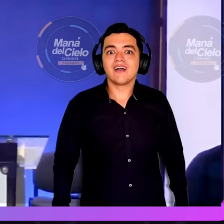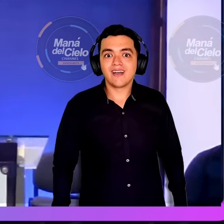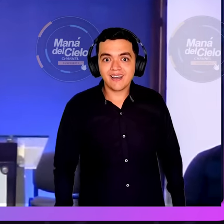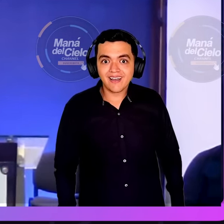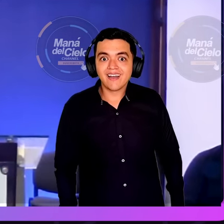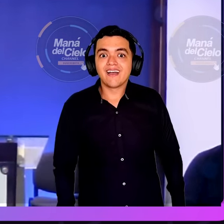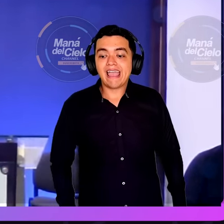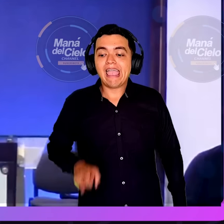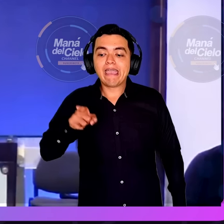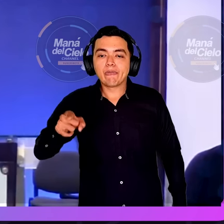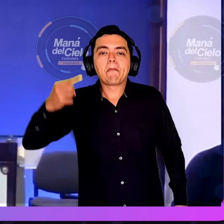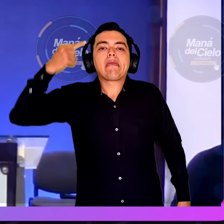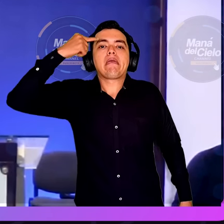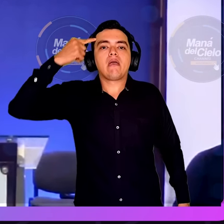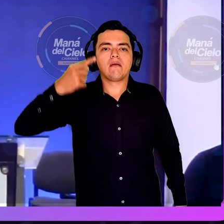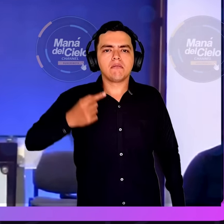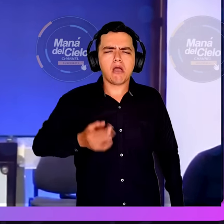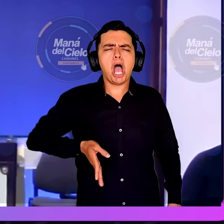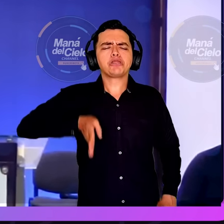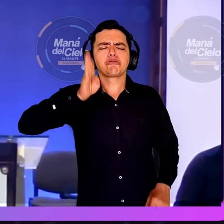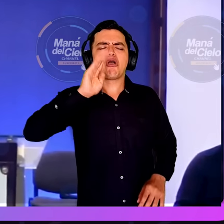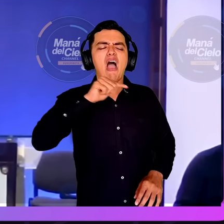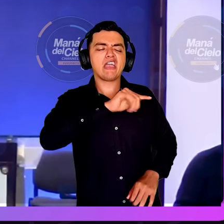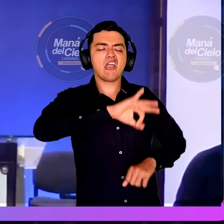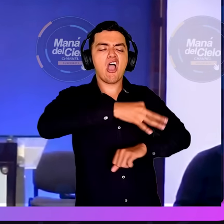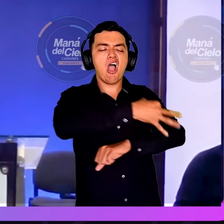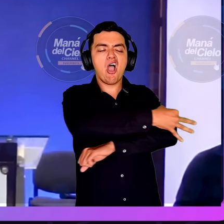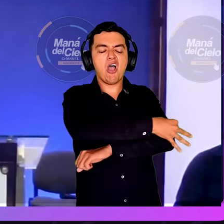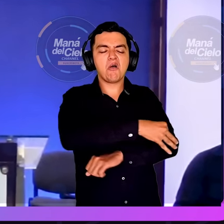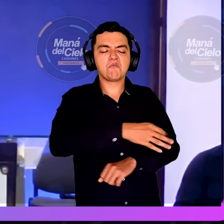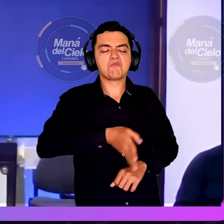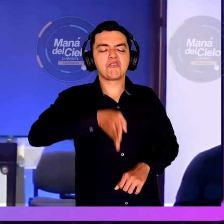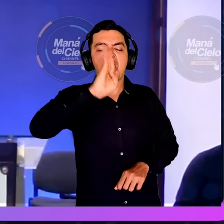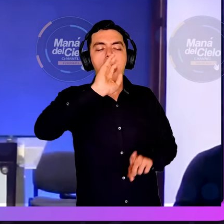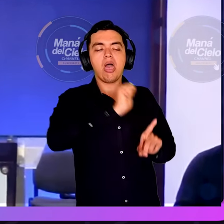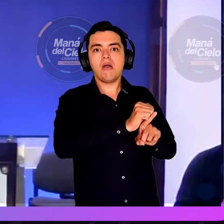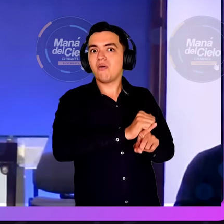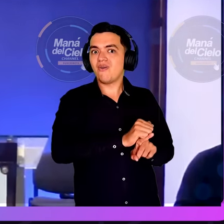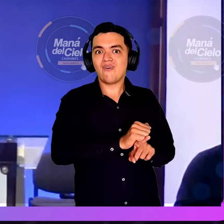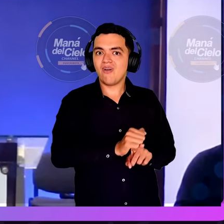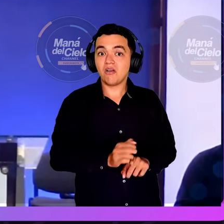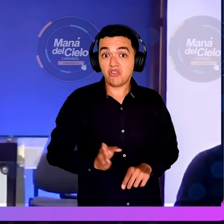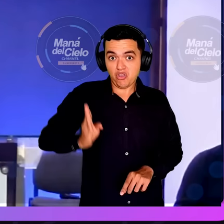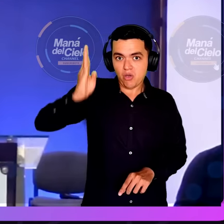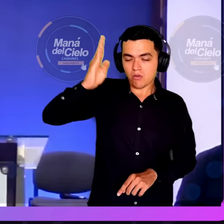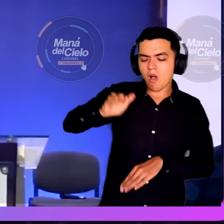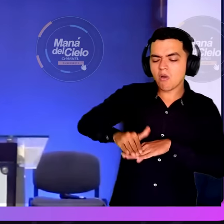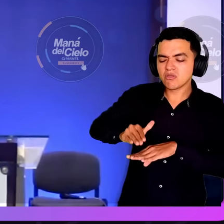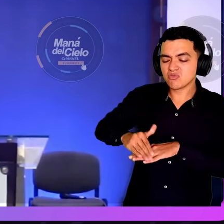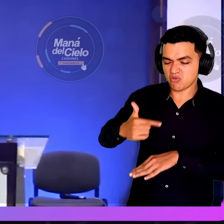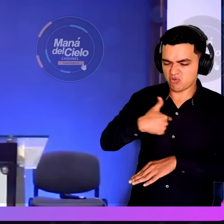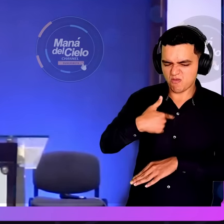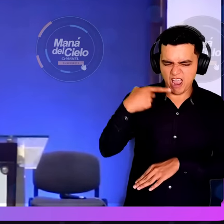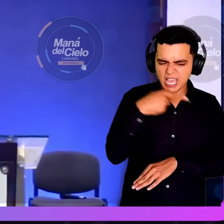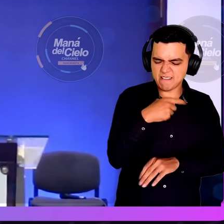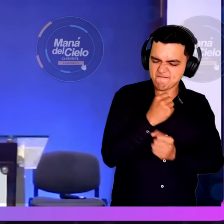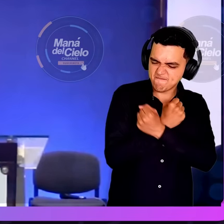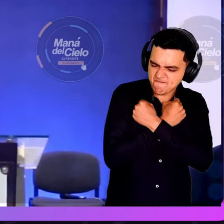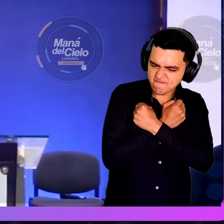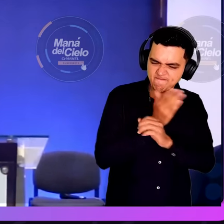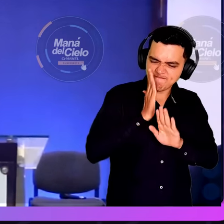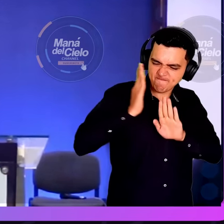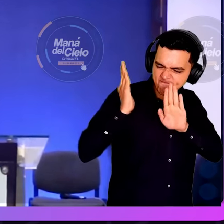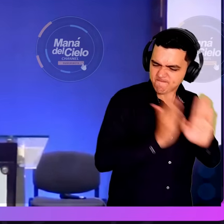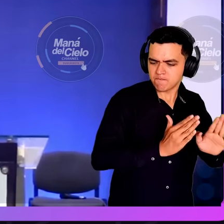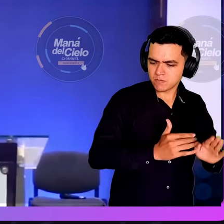lo escucho. ¡Ah, qué belleza! A ver, a ver. Que usted lo diga de otro, que otro lo diga de otro, que yo diga de otro. Yo sé que